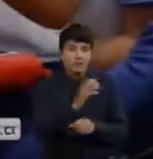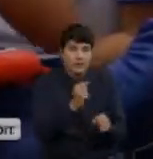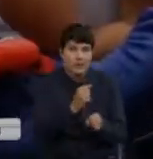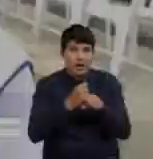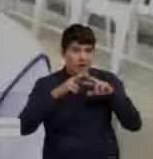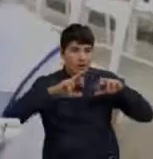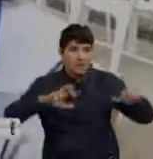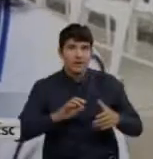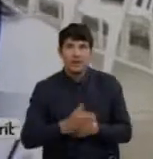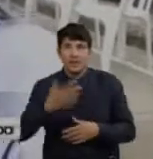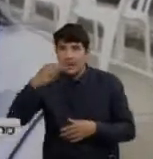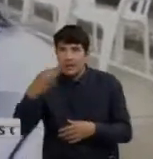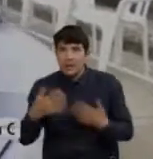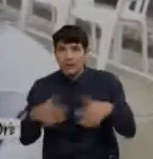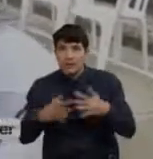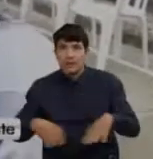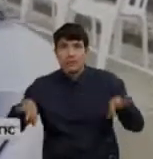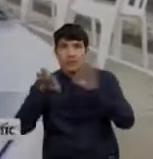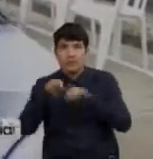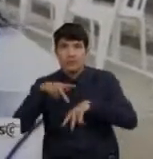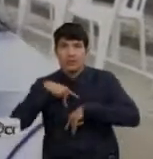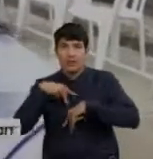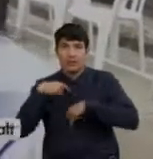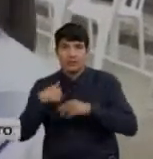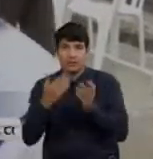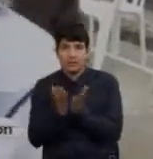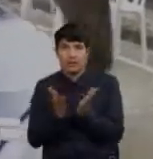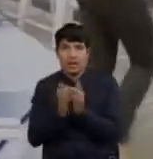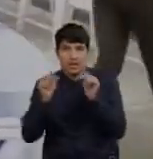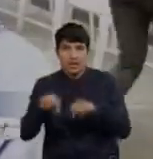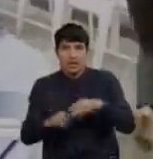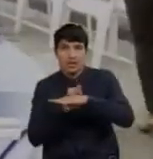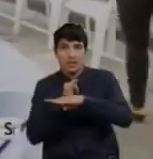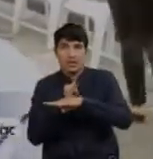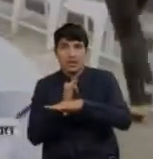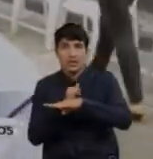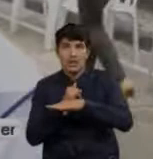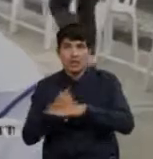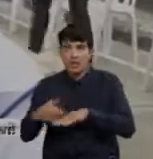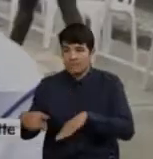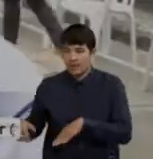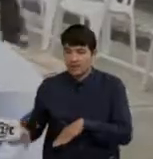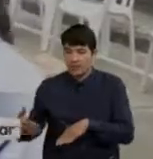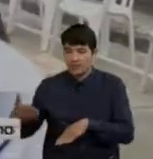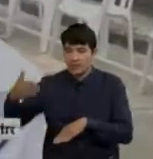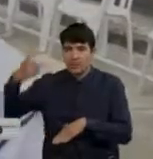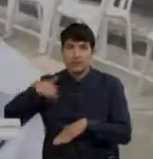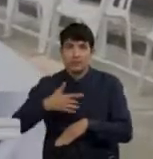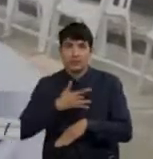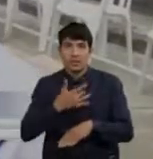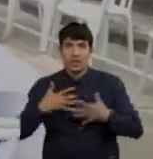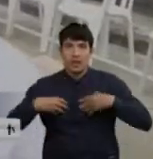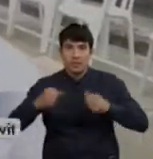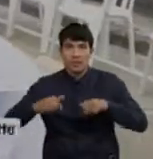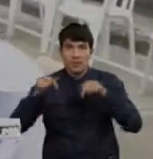de investigación pues la verdad es muy importante porque personalmente yo he estudiado acá en el instituto desde transición y pues tengo mucho sentido de pertenencia